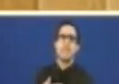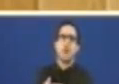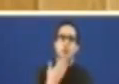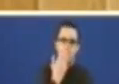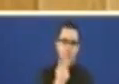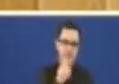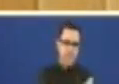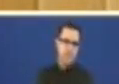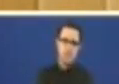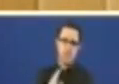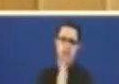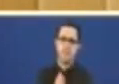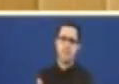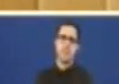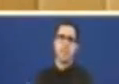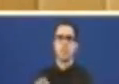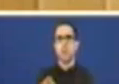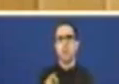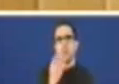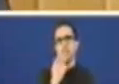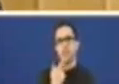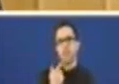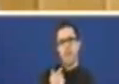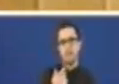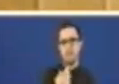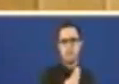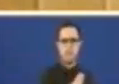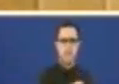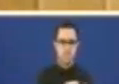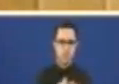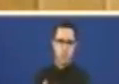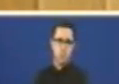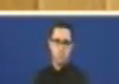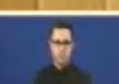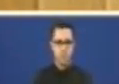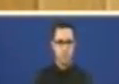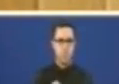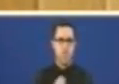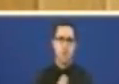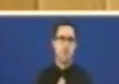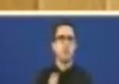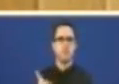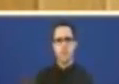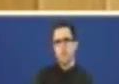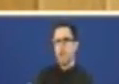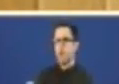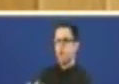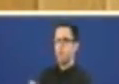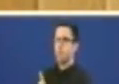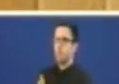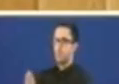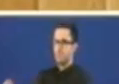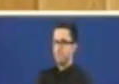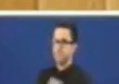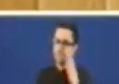e que preferiríamos, supoño que os tres grupos da Cámara, incluído o Grupo Popular. Disposición adicional primeira.